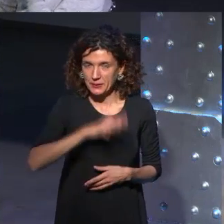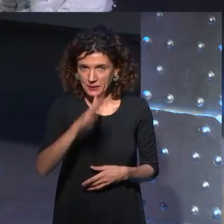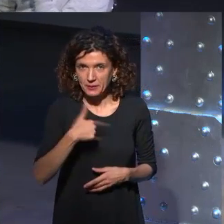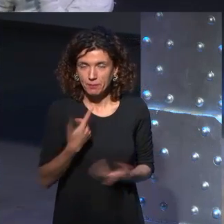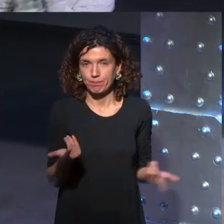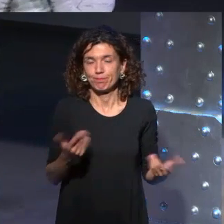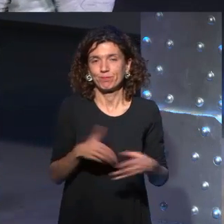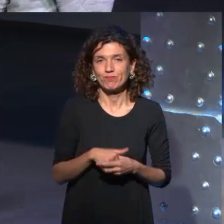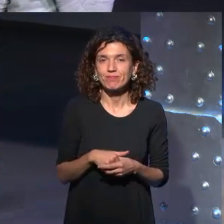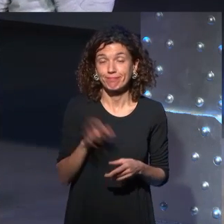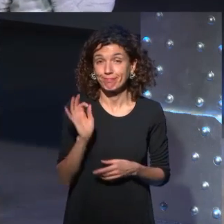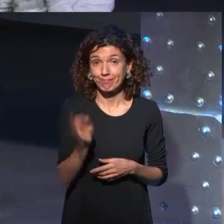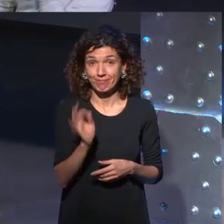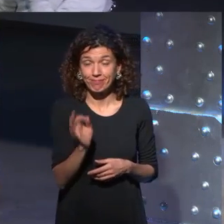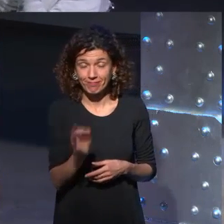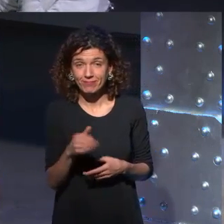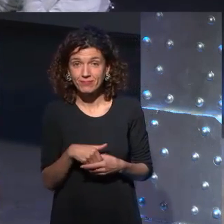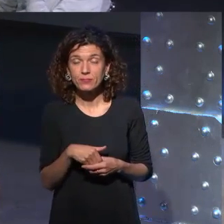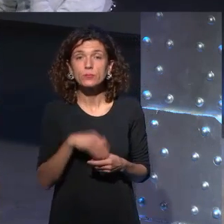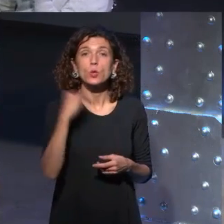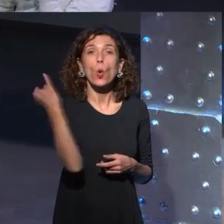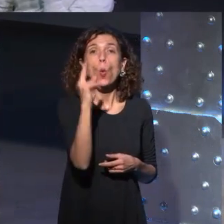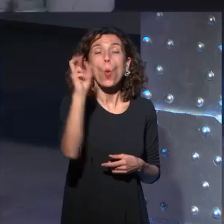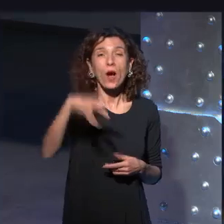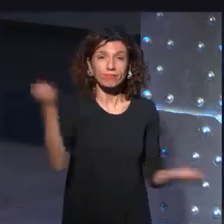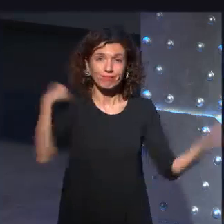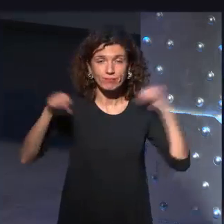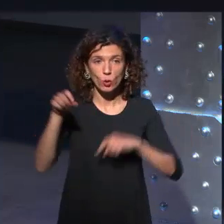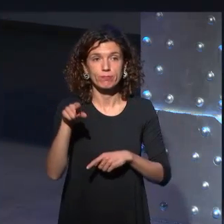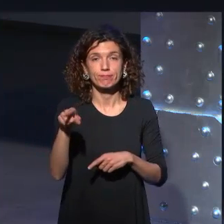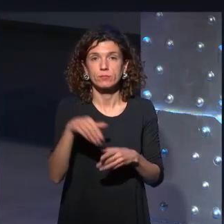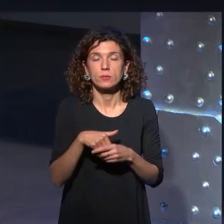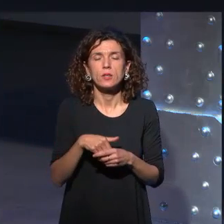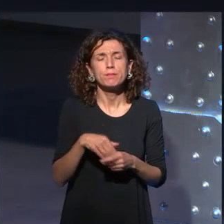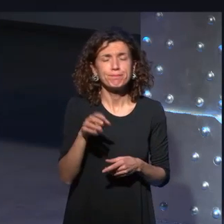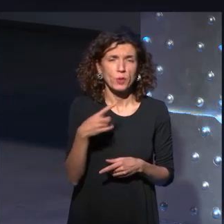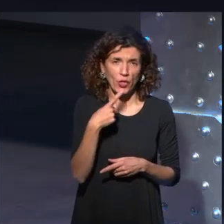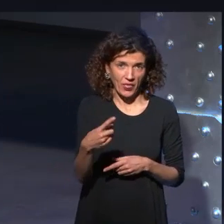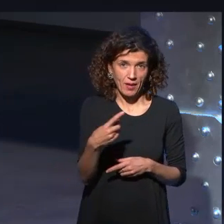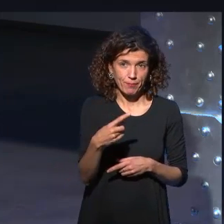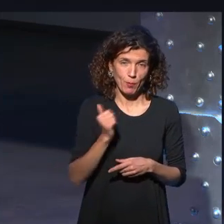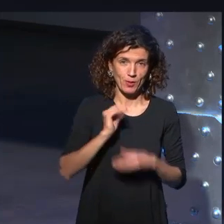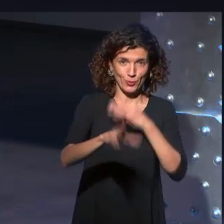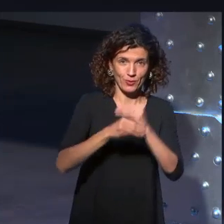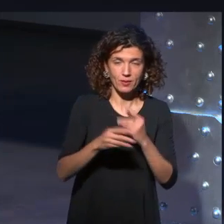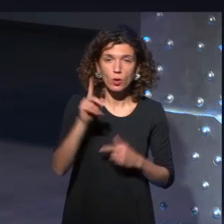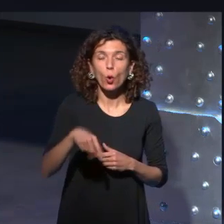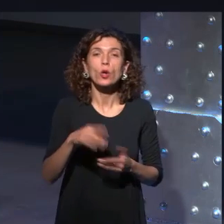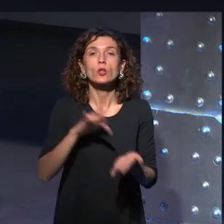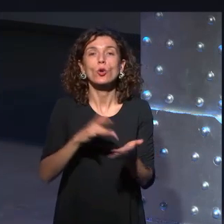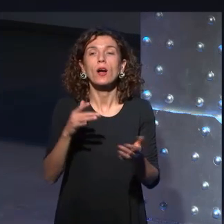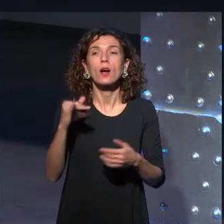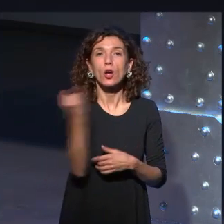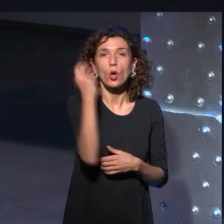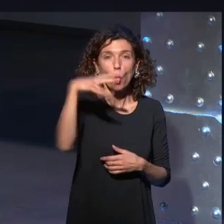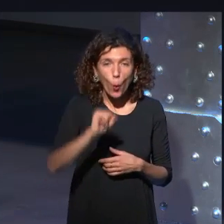Es la presentación. Sí, sí. Juan es No, Juan es... Por cierto, voy a hacer un pequeño comercial. Hoy sacamos Juan Echanove,